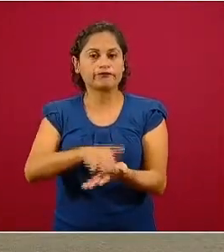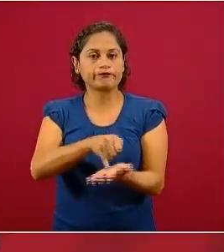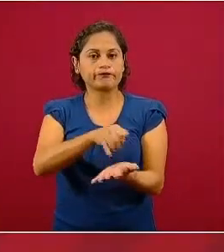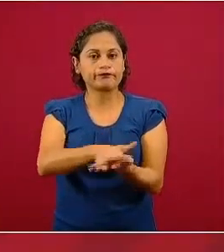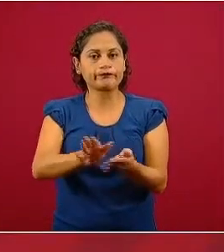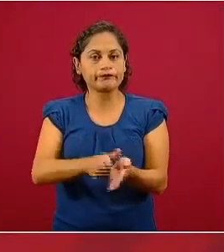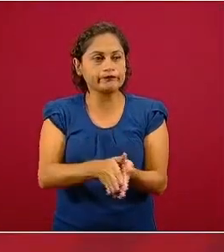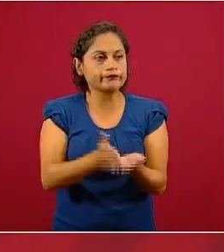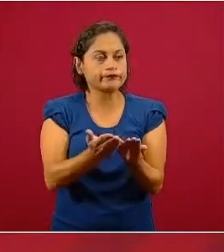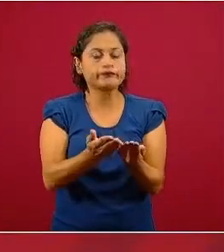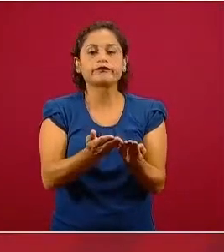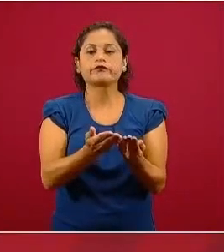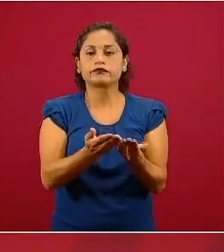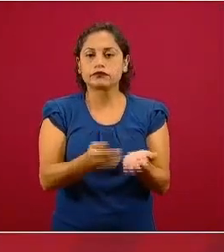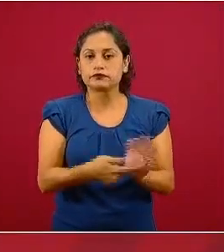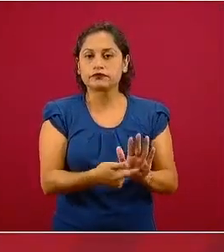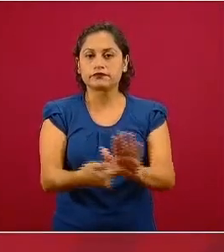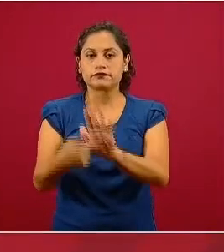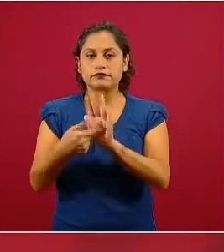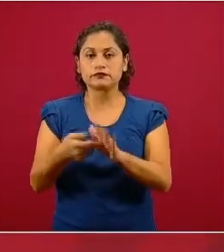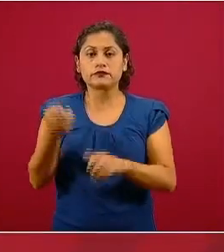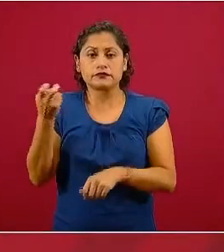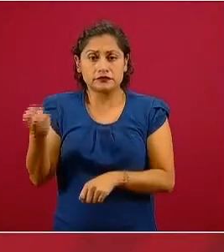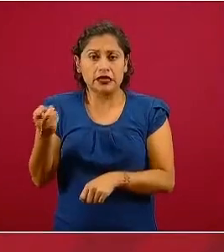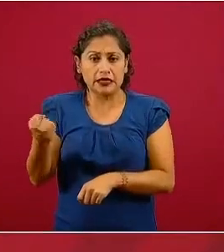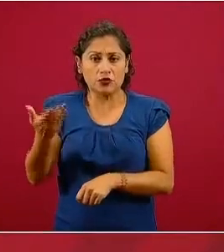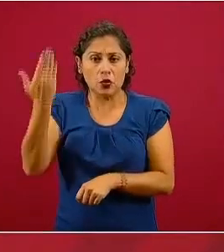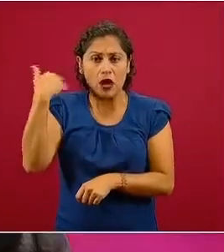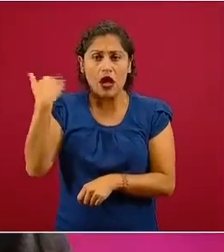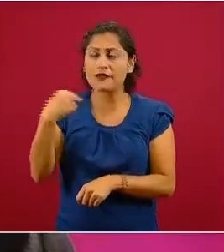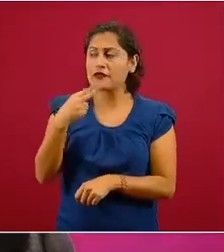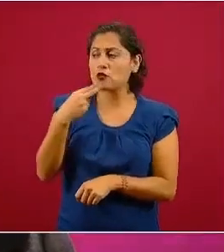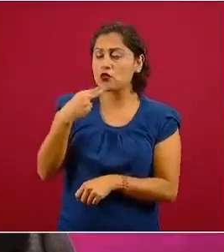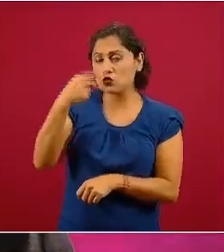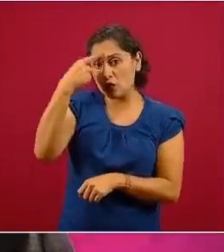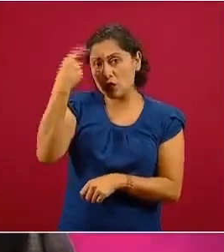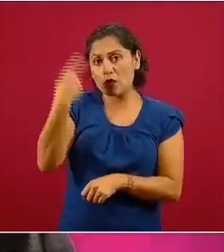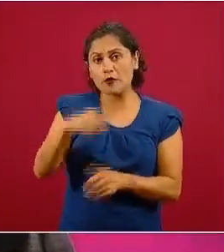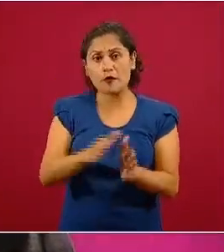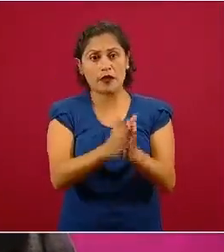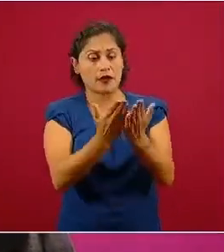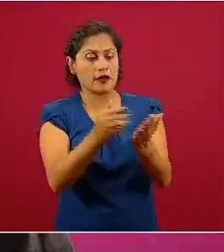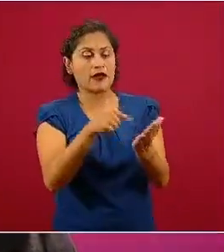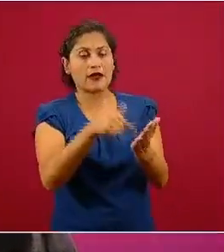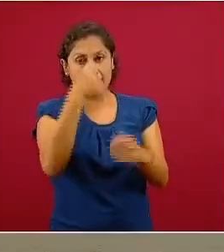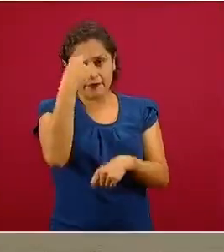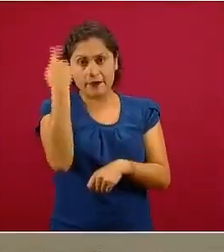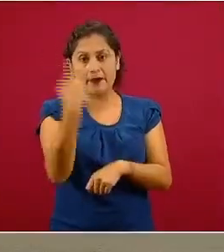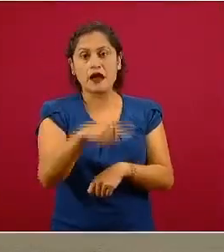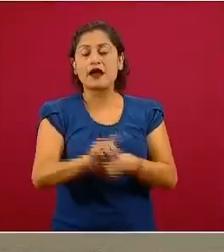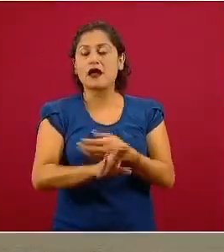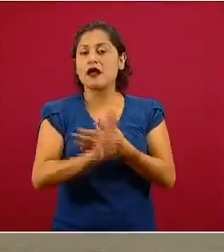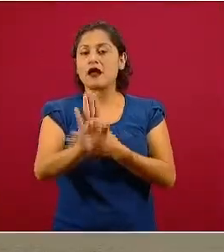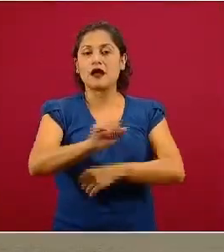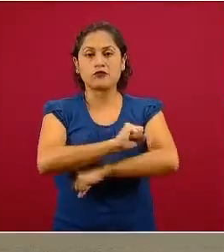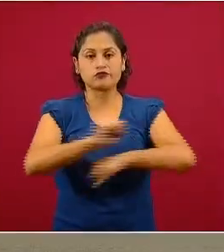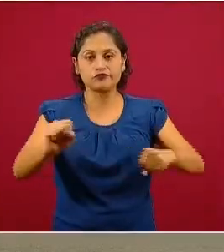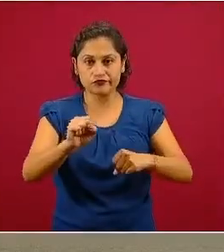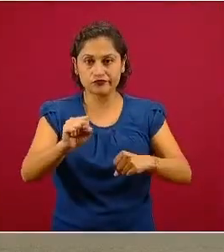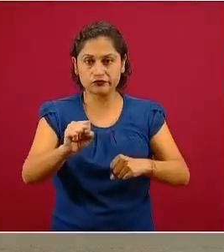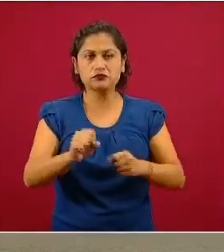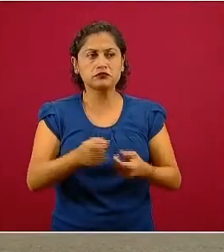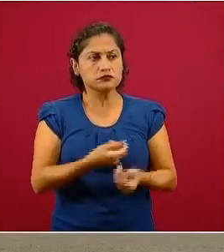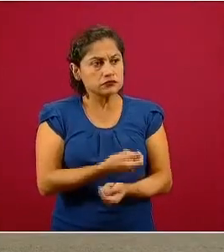base de evidencia para escribir el librito, para escribir el plan de prevención de obesidad, pero no se pusieron en